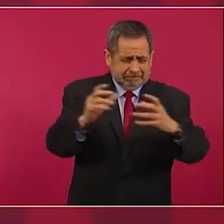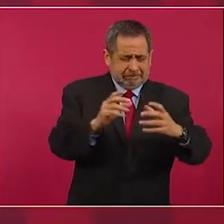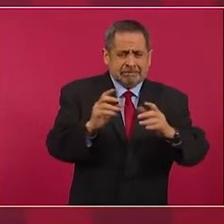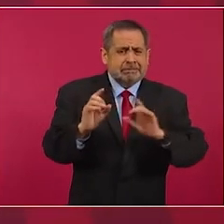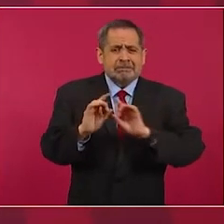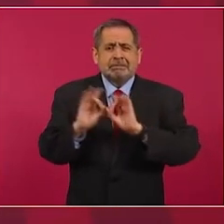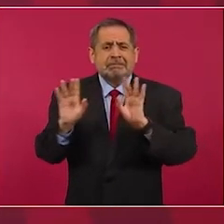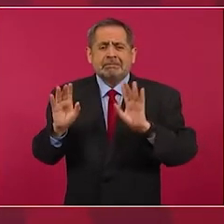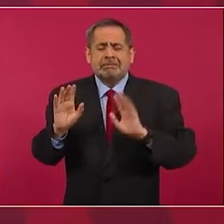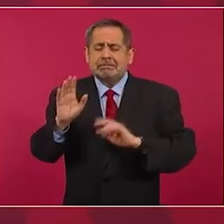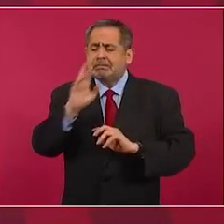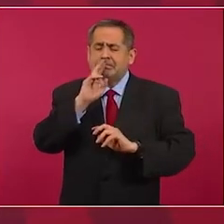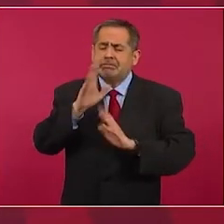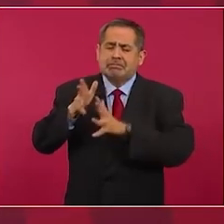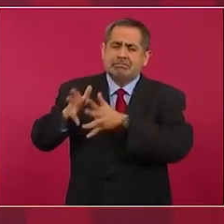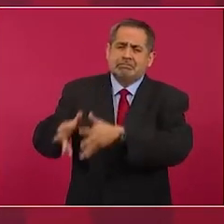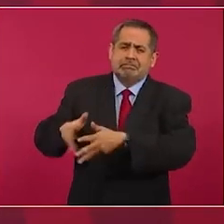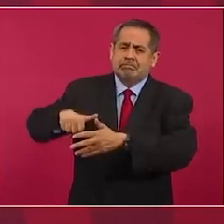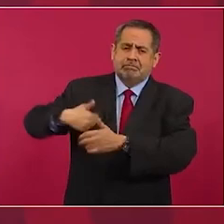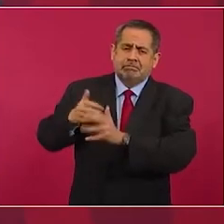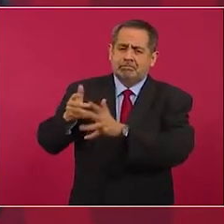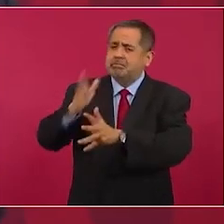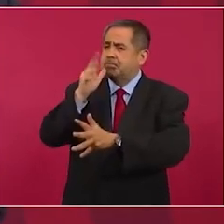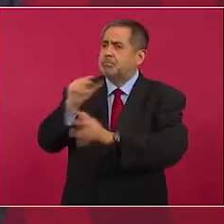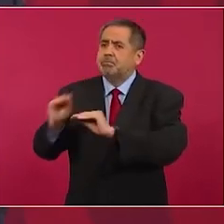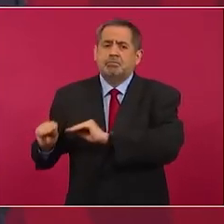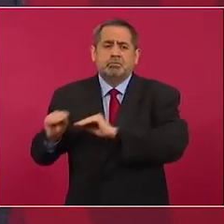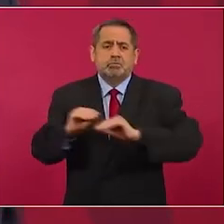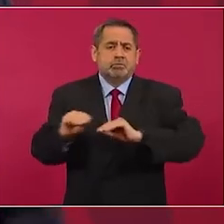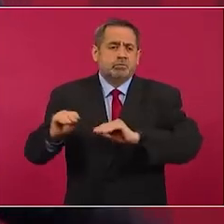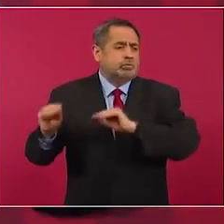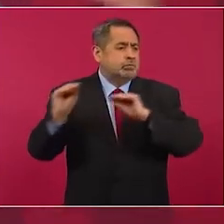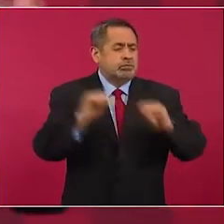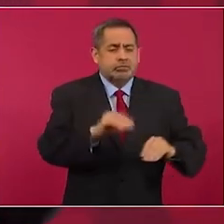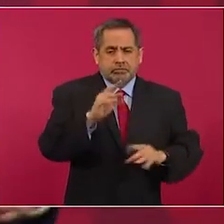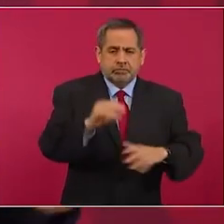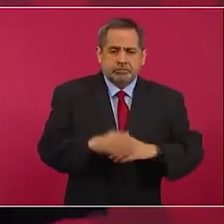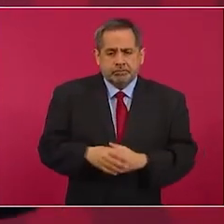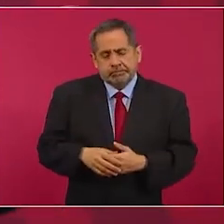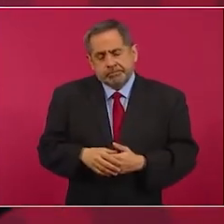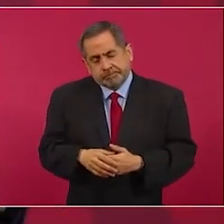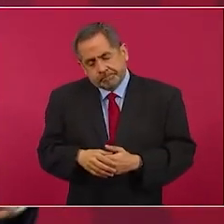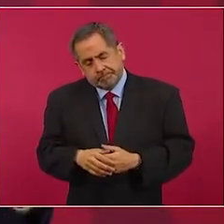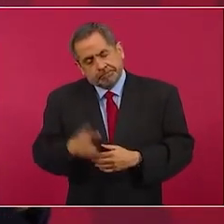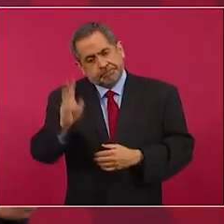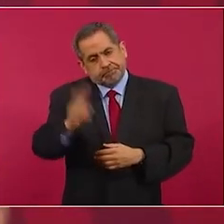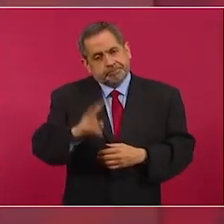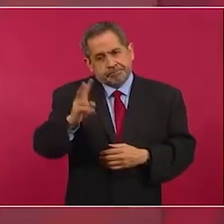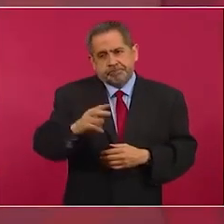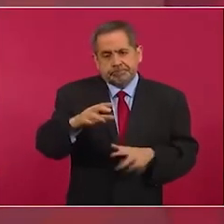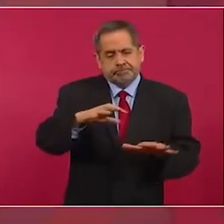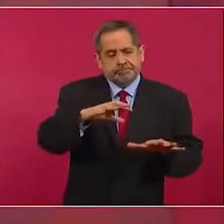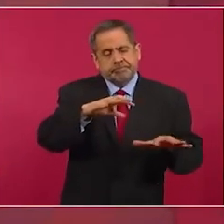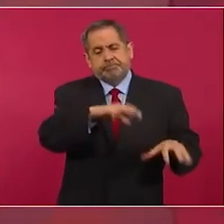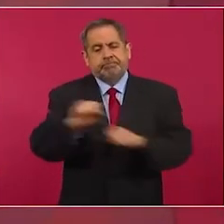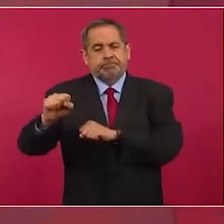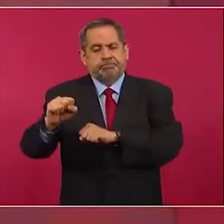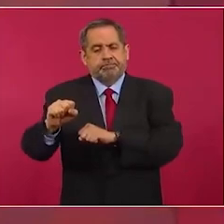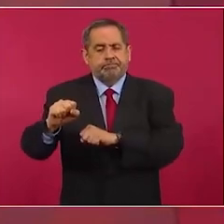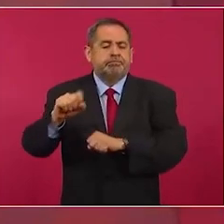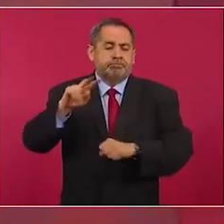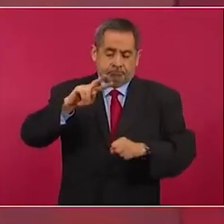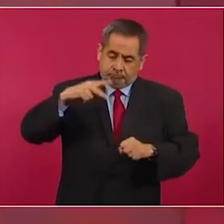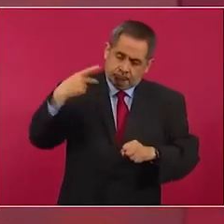Lo cierto es de que se han apropiado de algo que es de